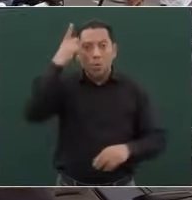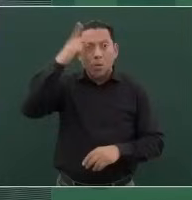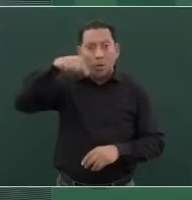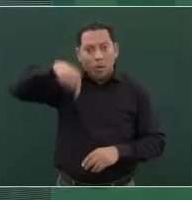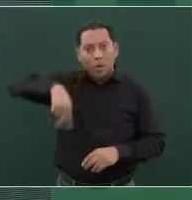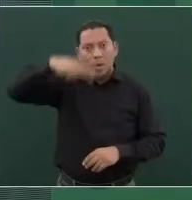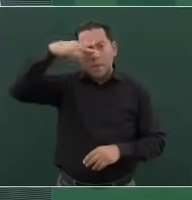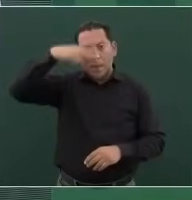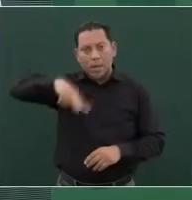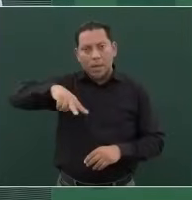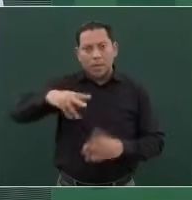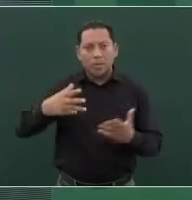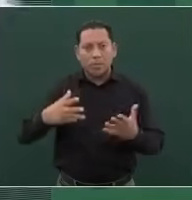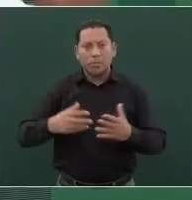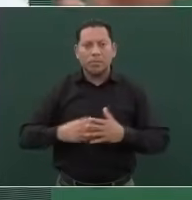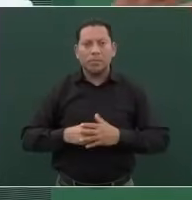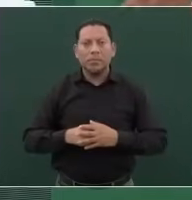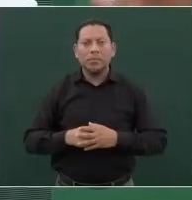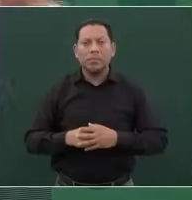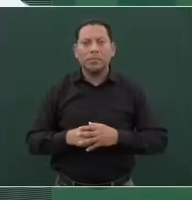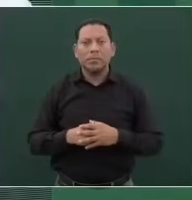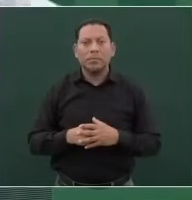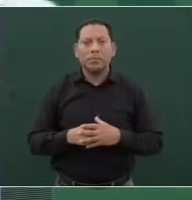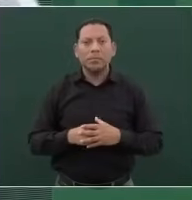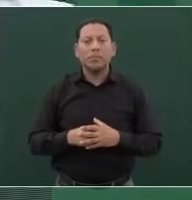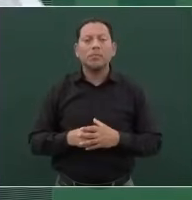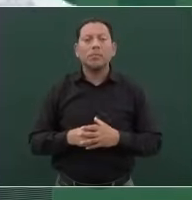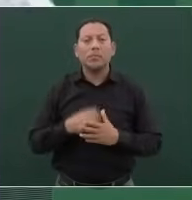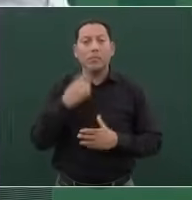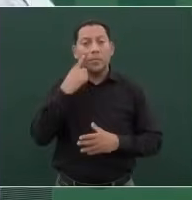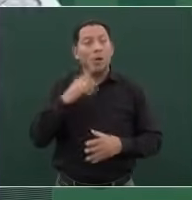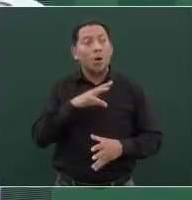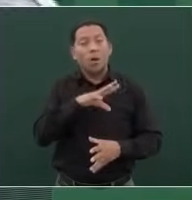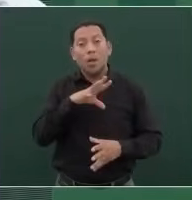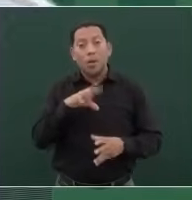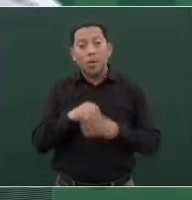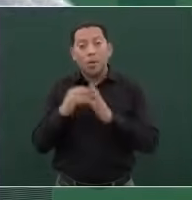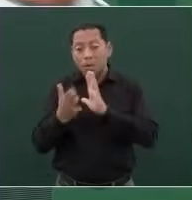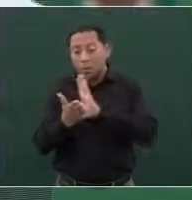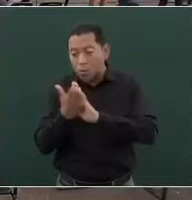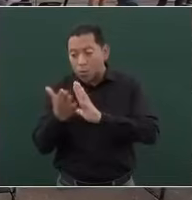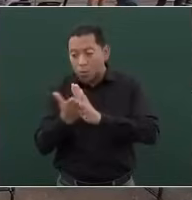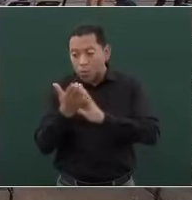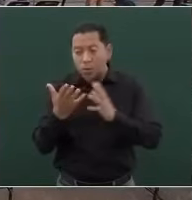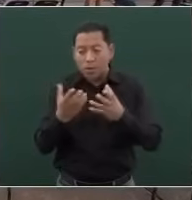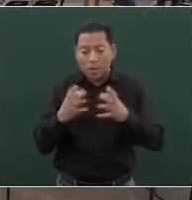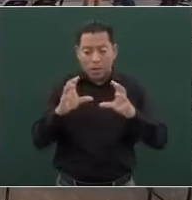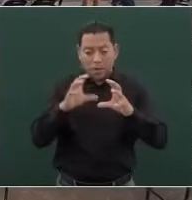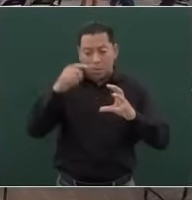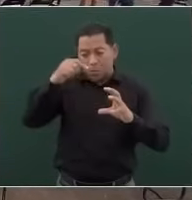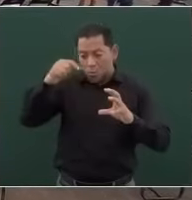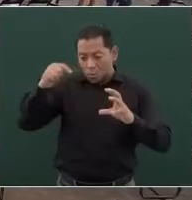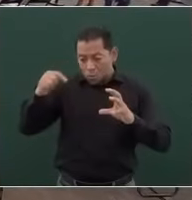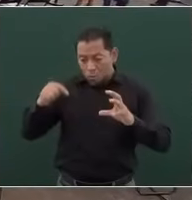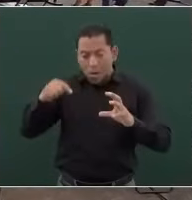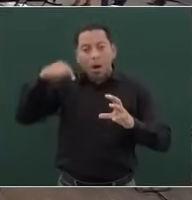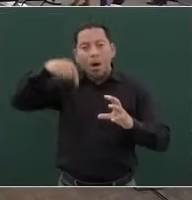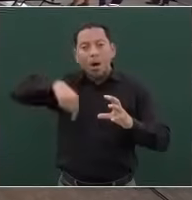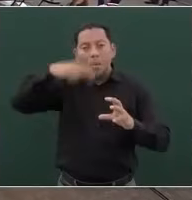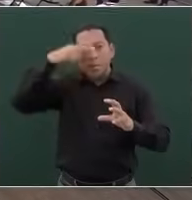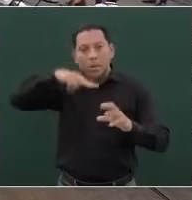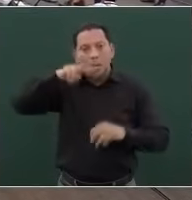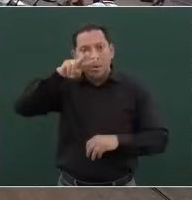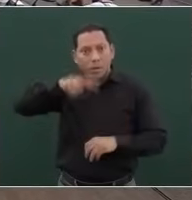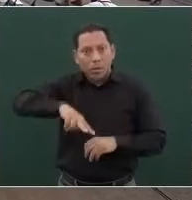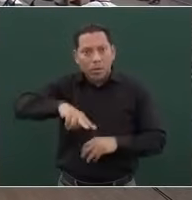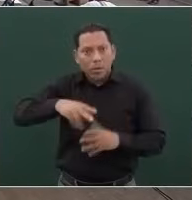Y es de todas las que se han construido en el mundo, y eso lo acabamos